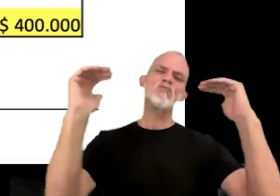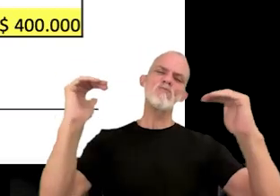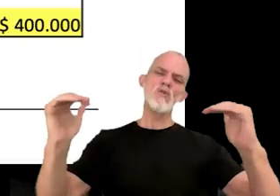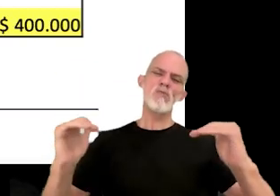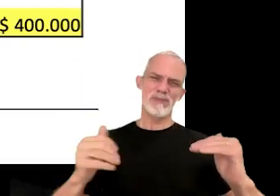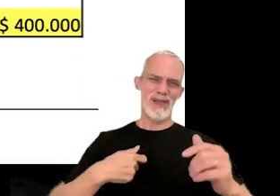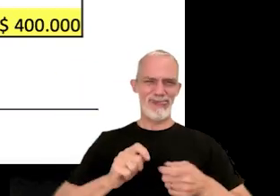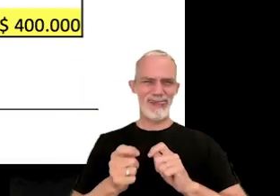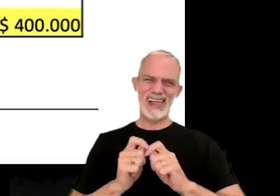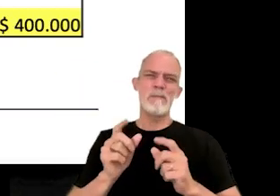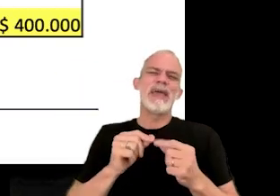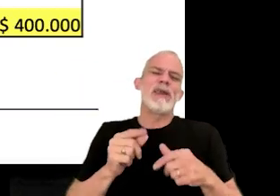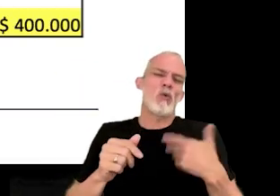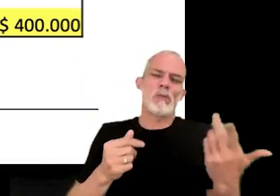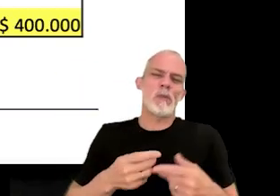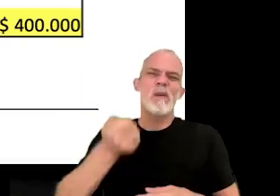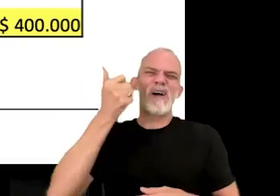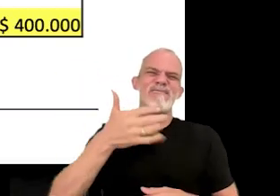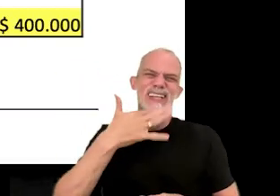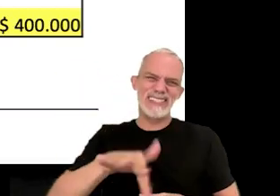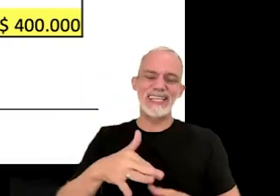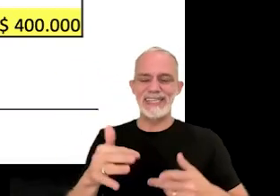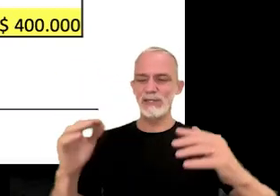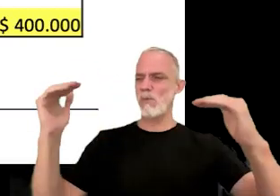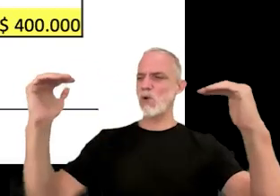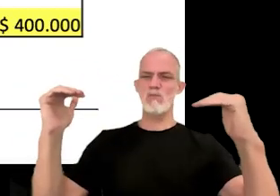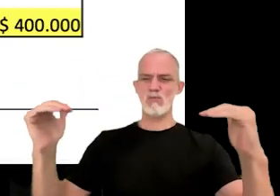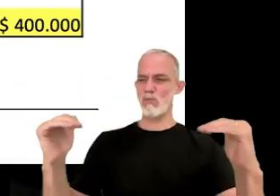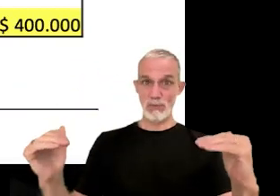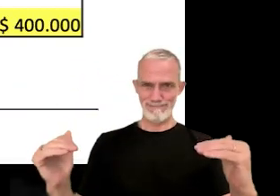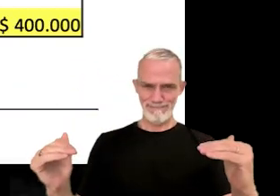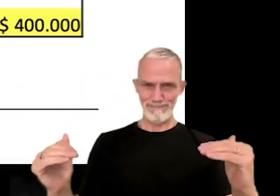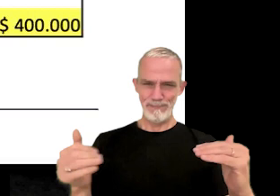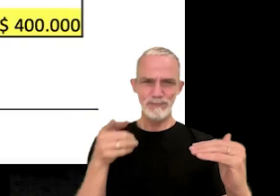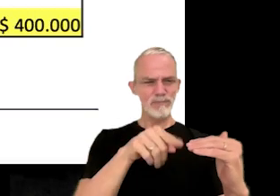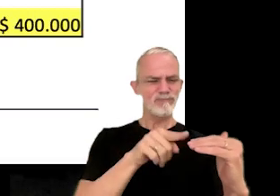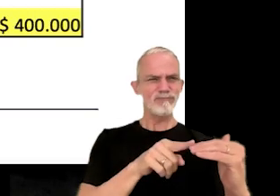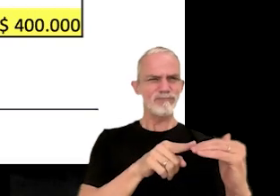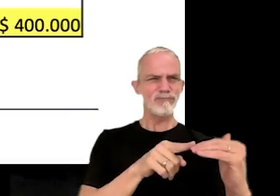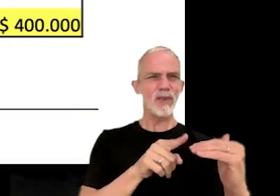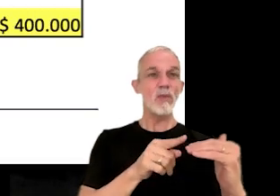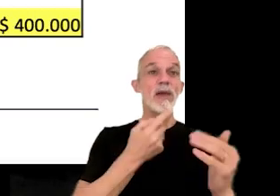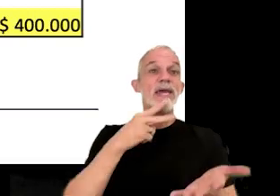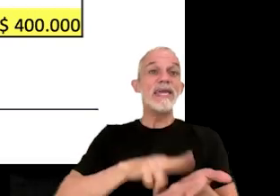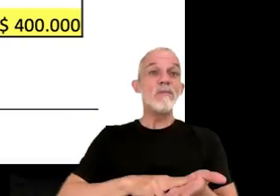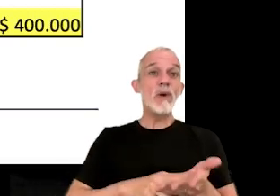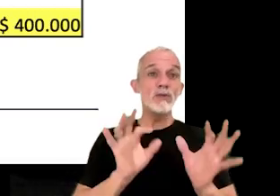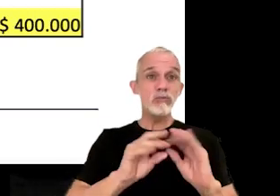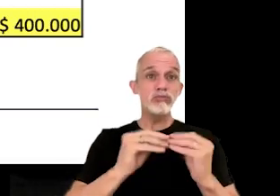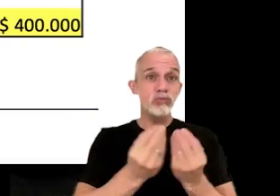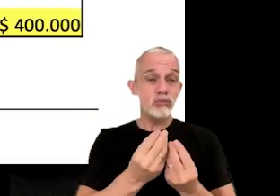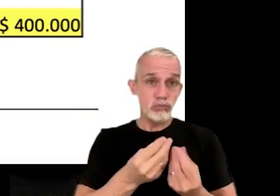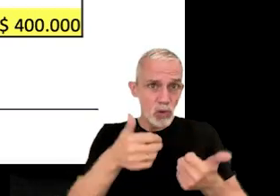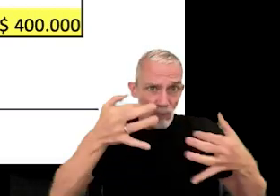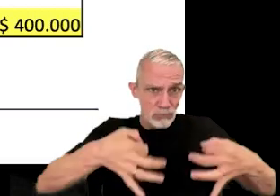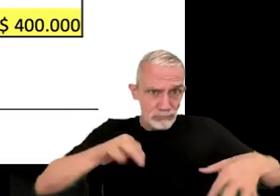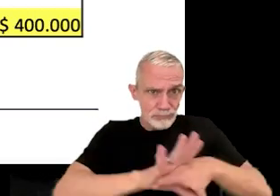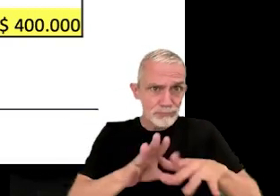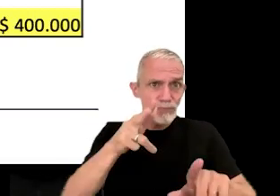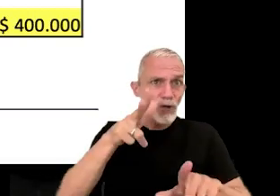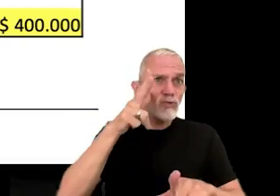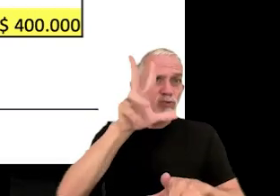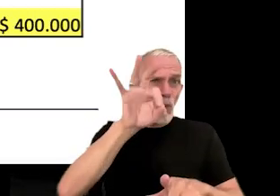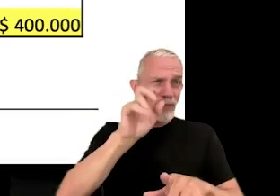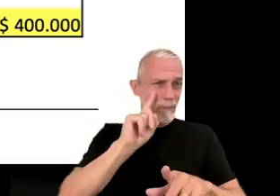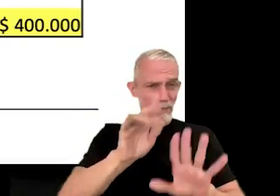modifiqué un poquito los números para que se pueda llegar a entender mejor, en donde el impuesto determinado otra vez nuevamente es correcto,